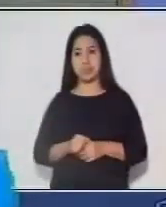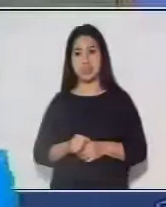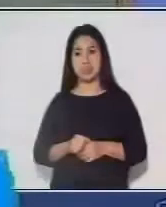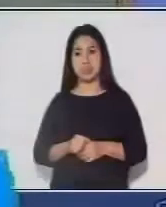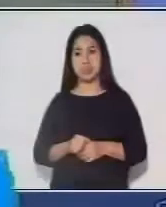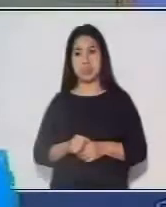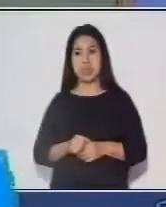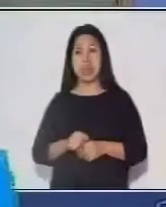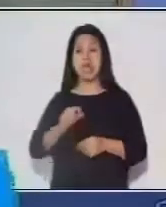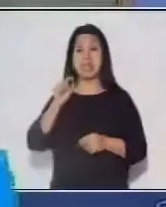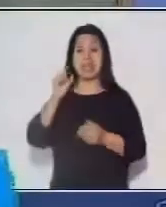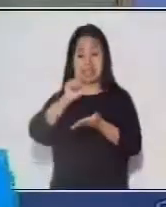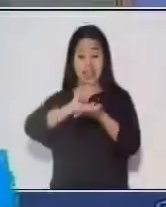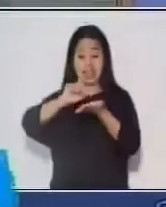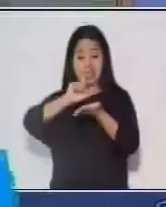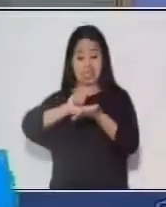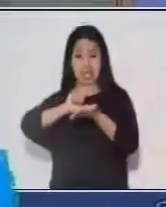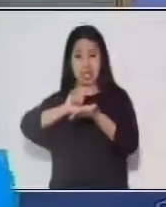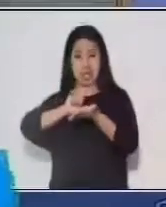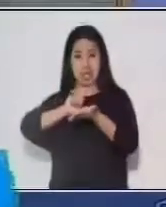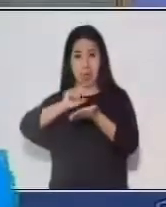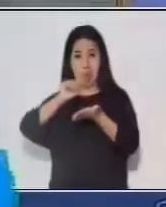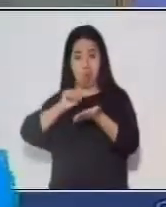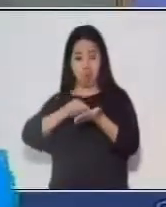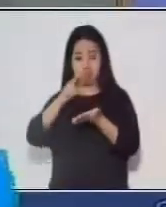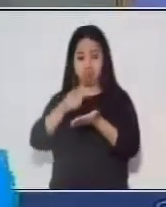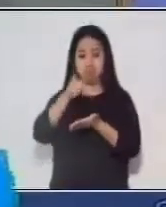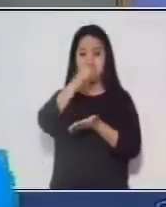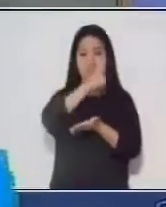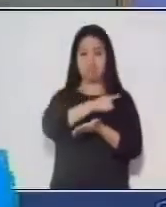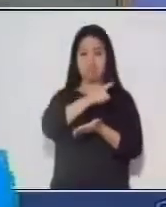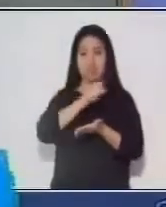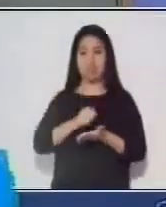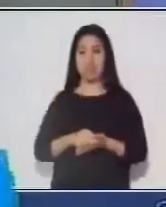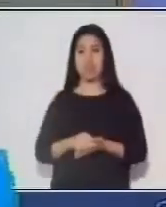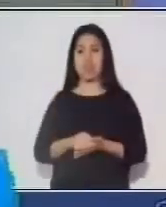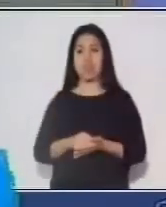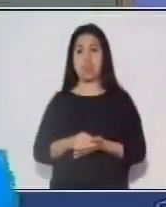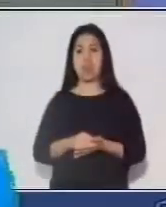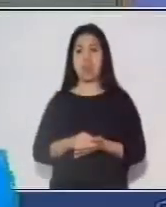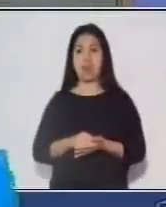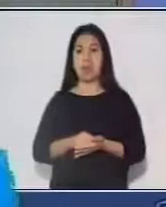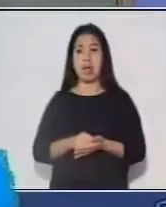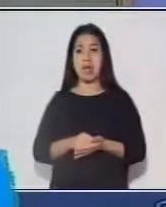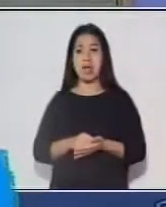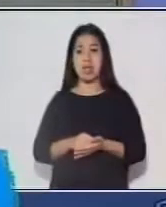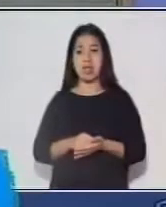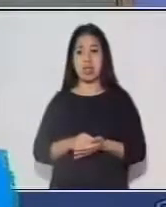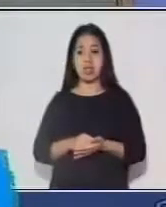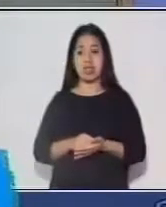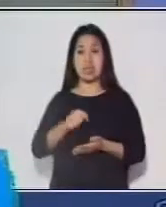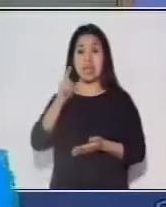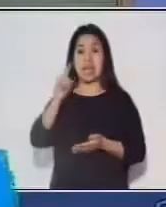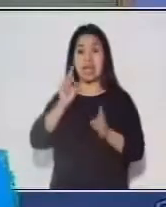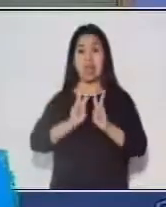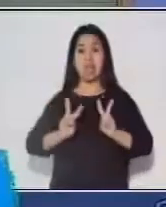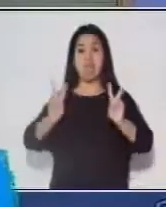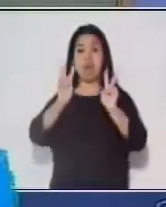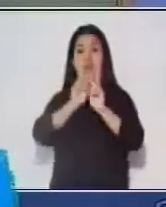a este extremo, en la elipse, el valor se conoce como A.